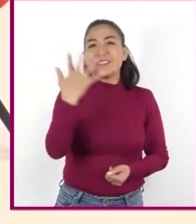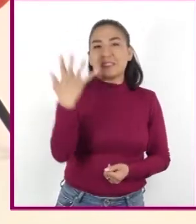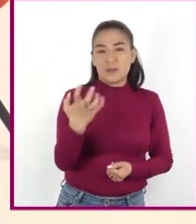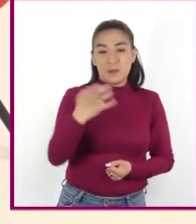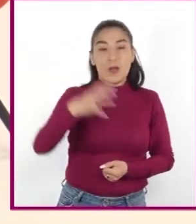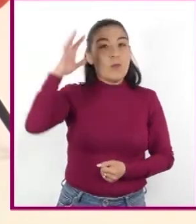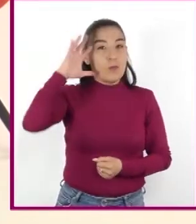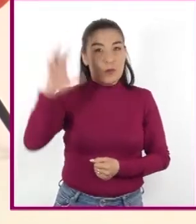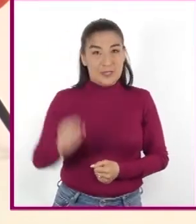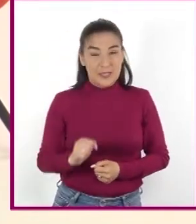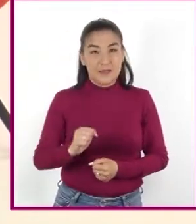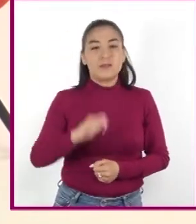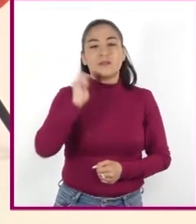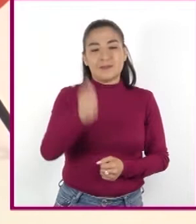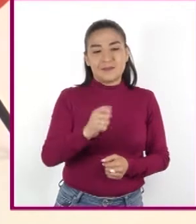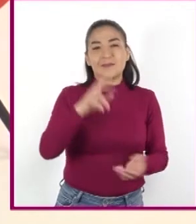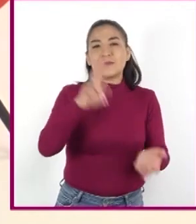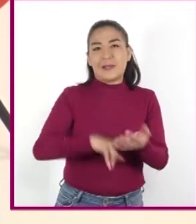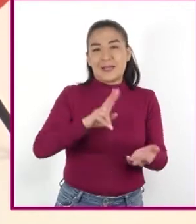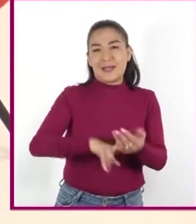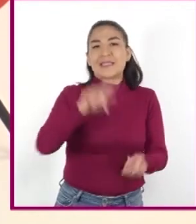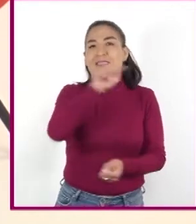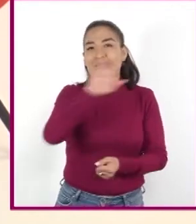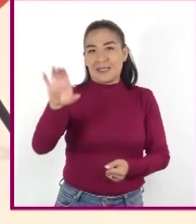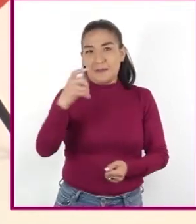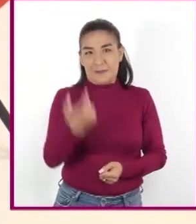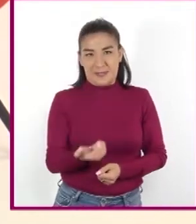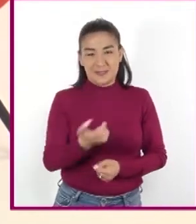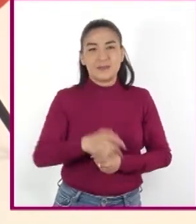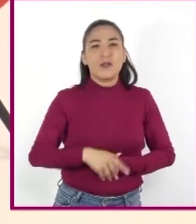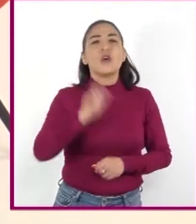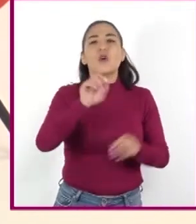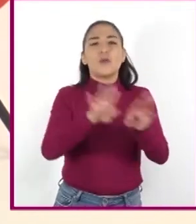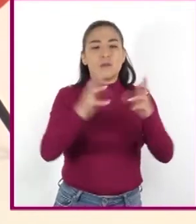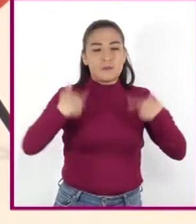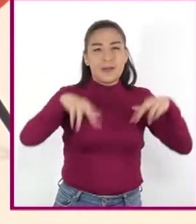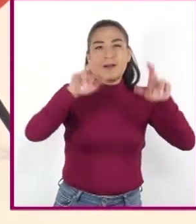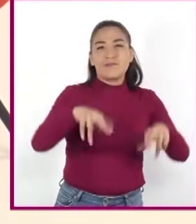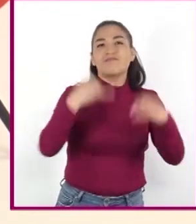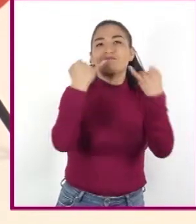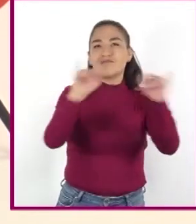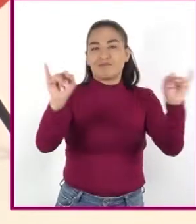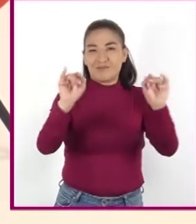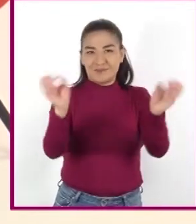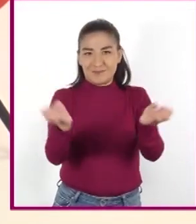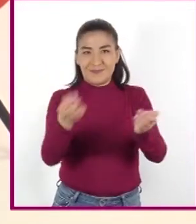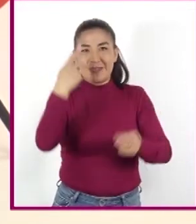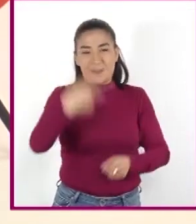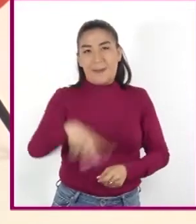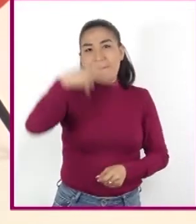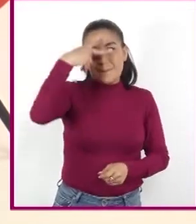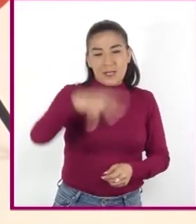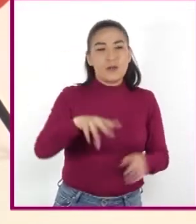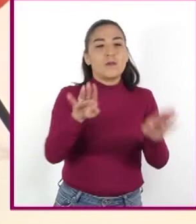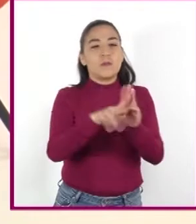Morelos con el valor de 100 pesos. Representan la lucha por la independencia y están elaboradas en plata